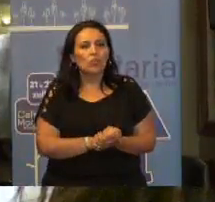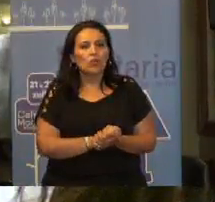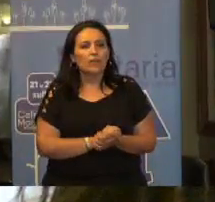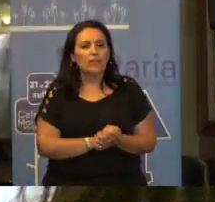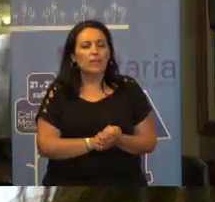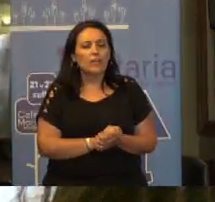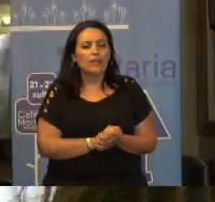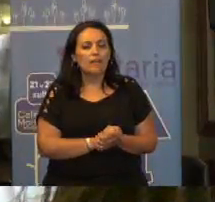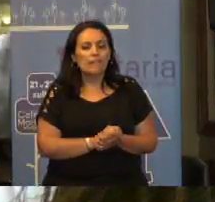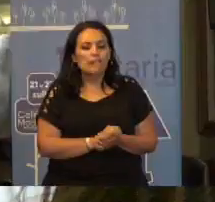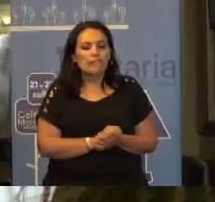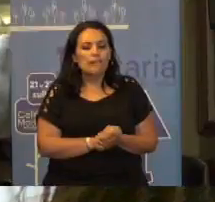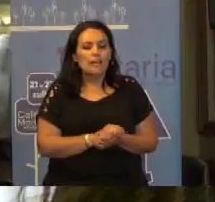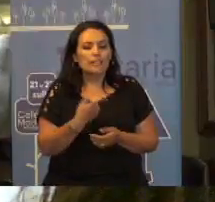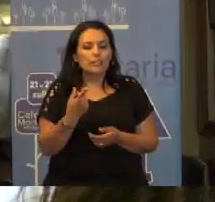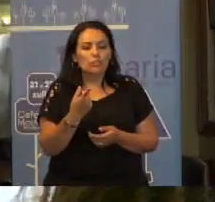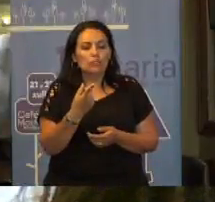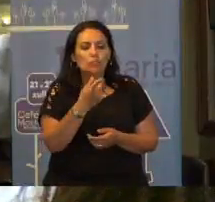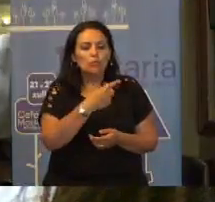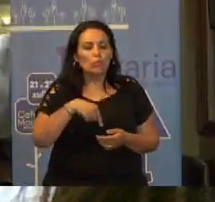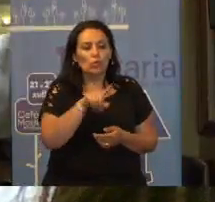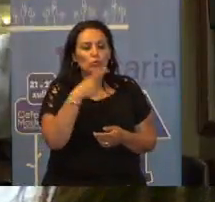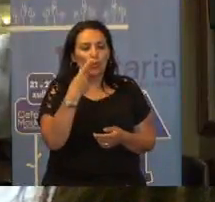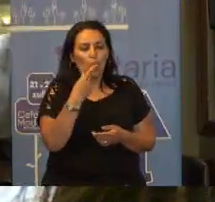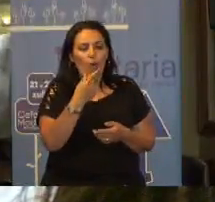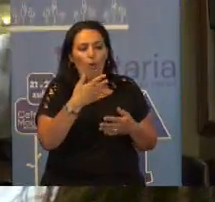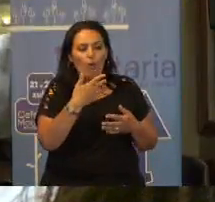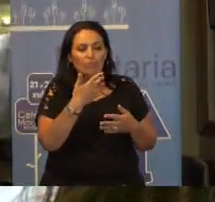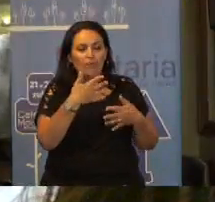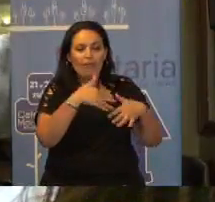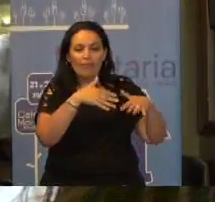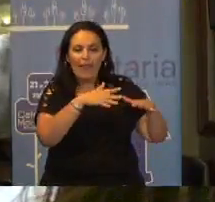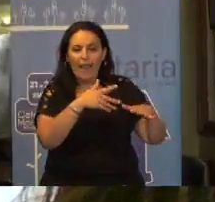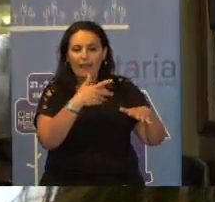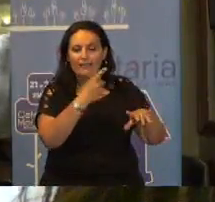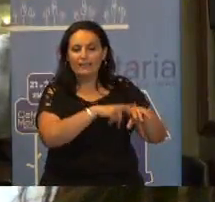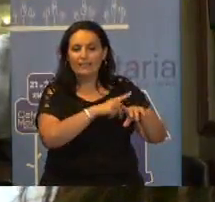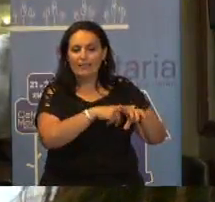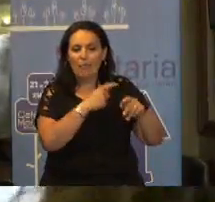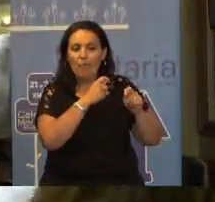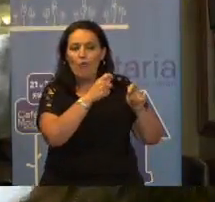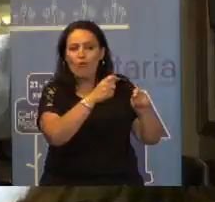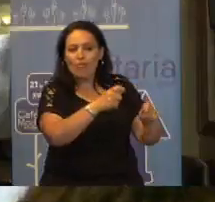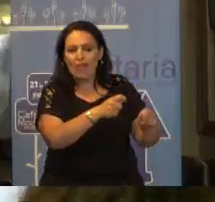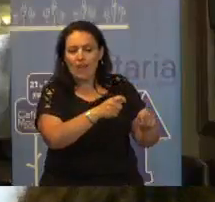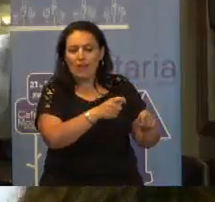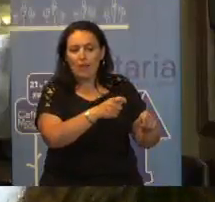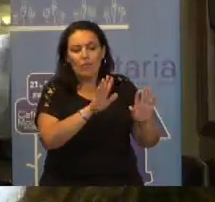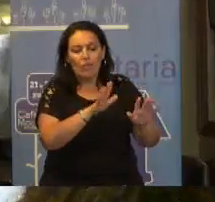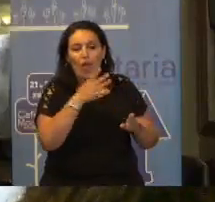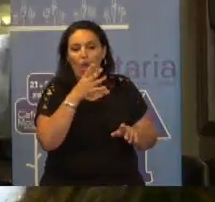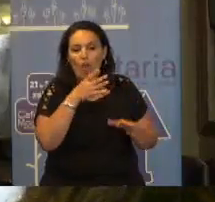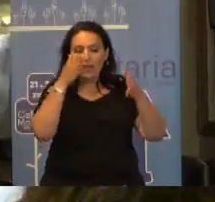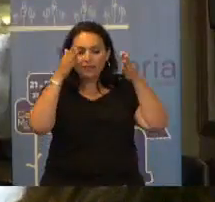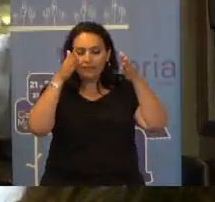demasiado tempo a todo eso. Eu creo que agora hai que centrarse nas municipais e